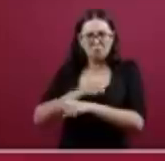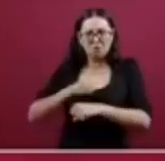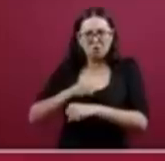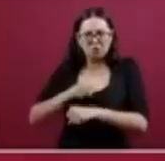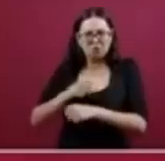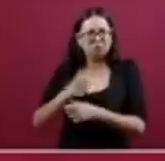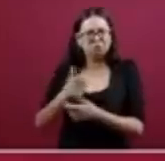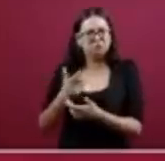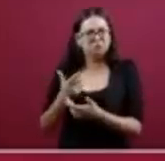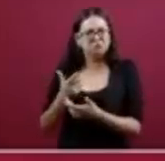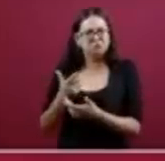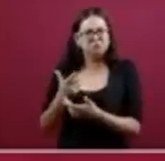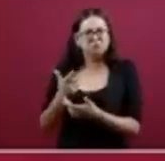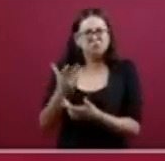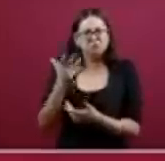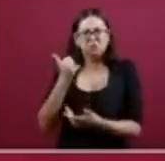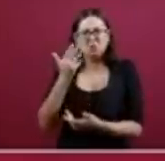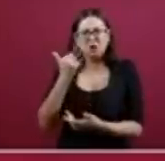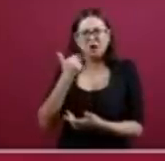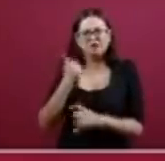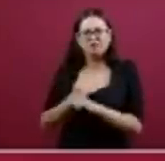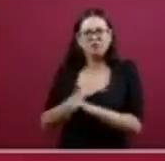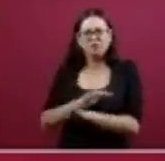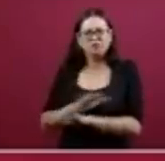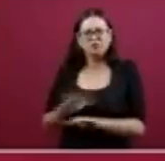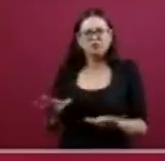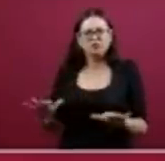Tenemos información de